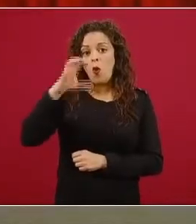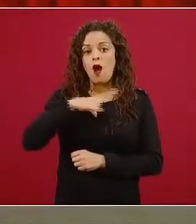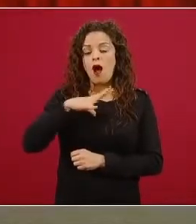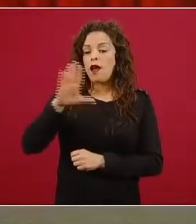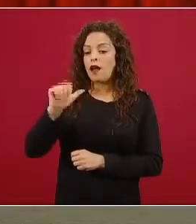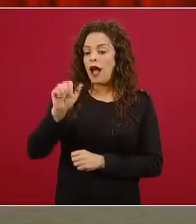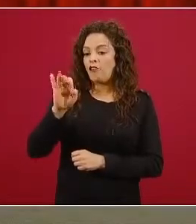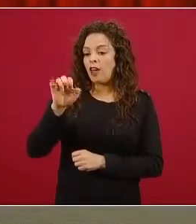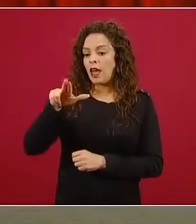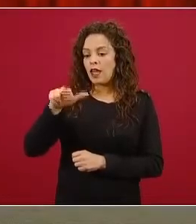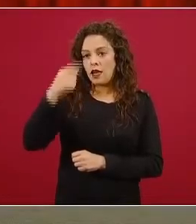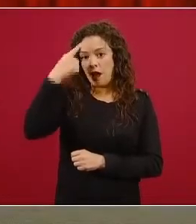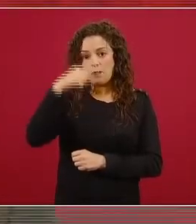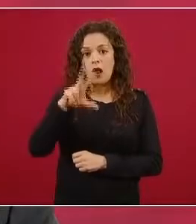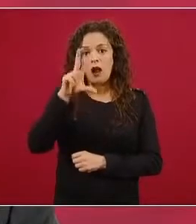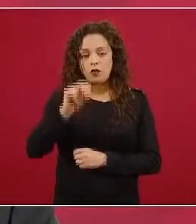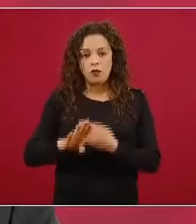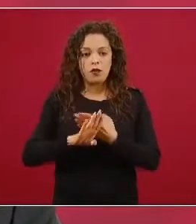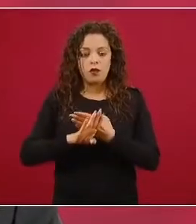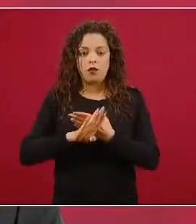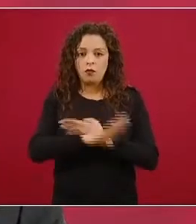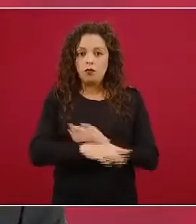en niños, y debe decir Secretaría de Salud.